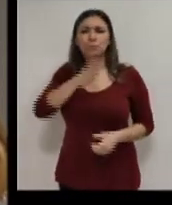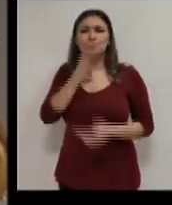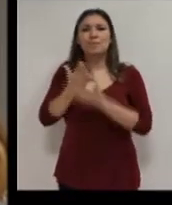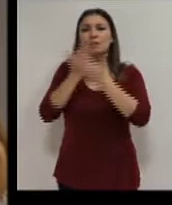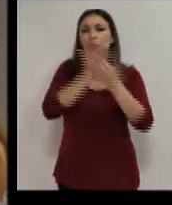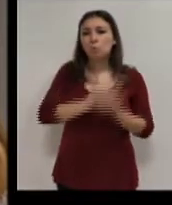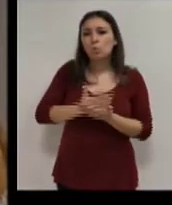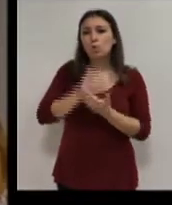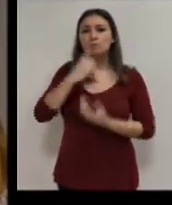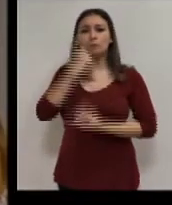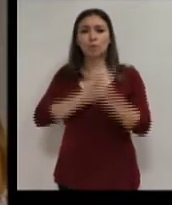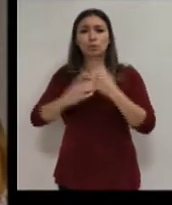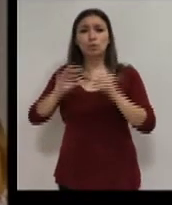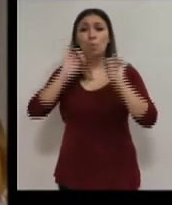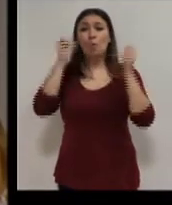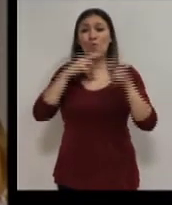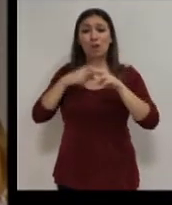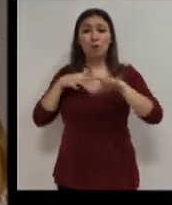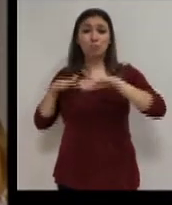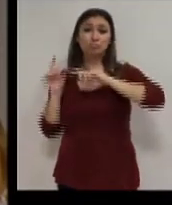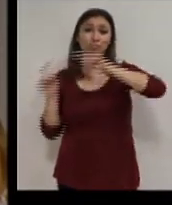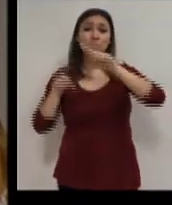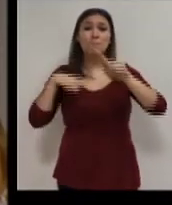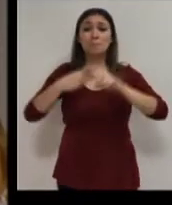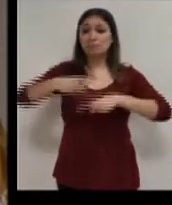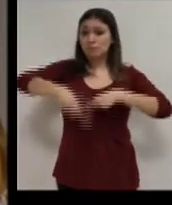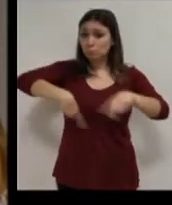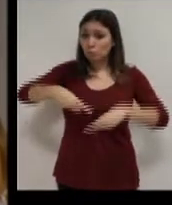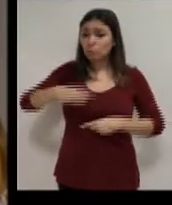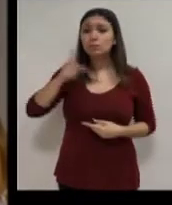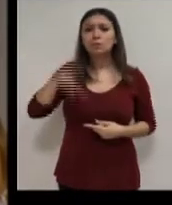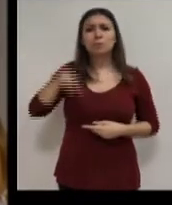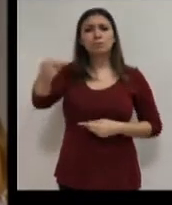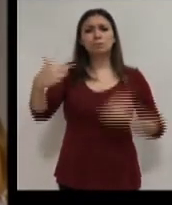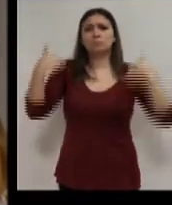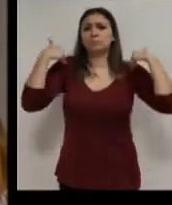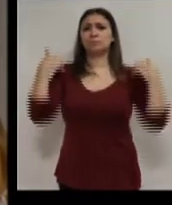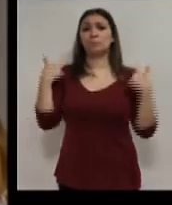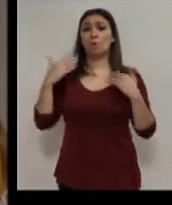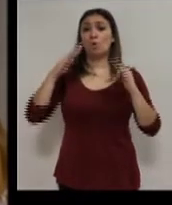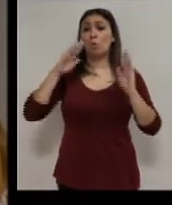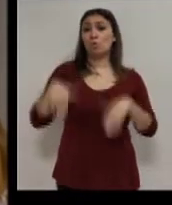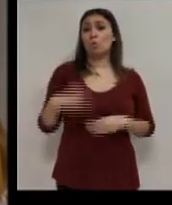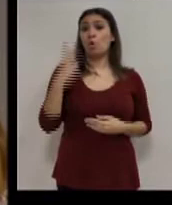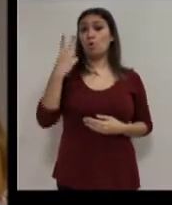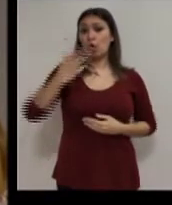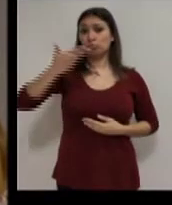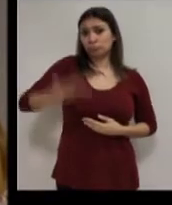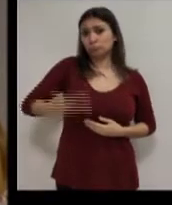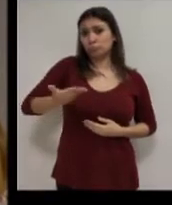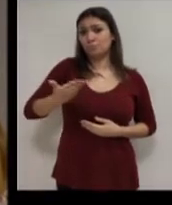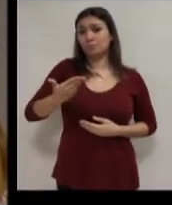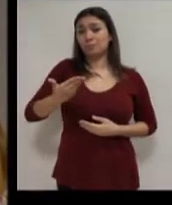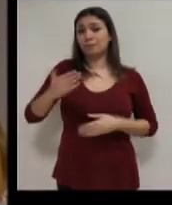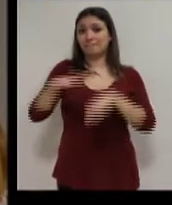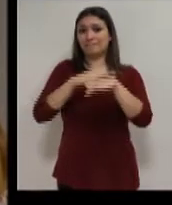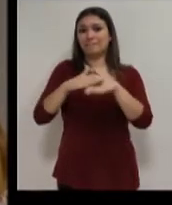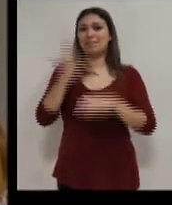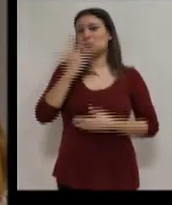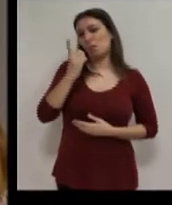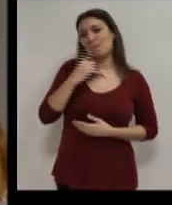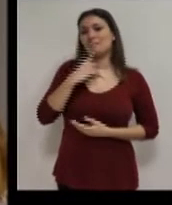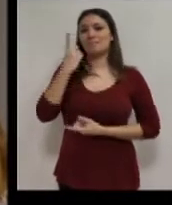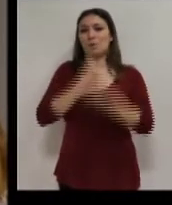dilatada experiencia en estudios, encuestas y modelos de movilidad y transporte. Además, ha dirigido las dos últimas grandes